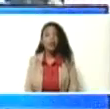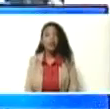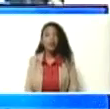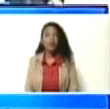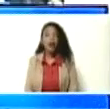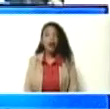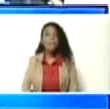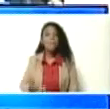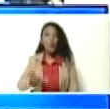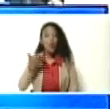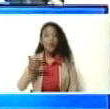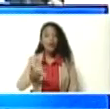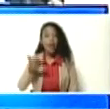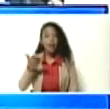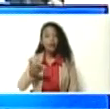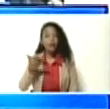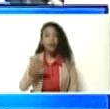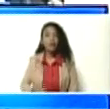muy importante